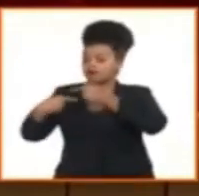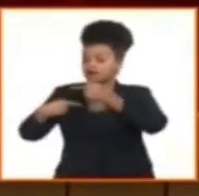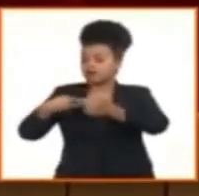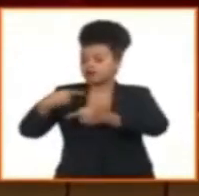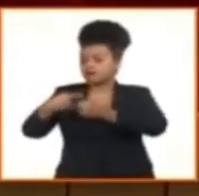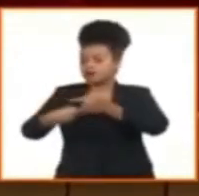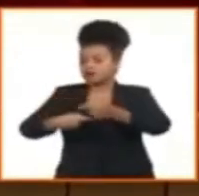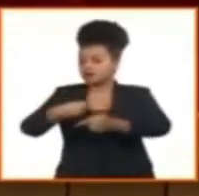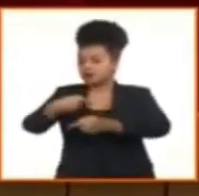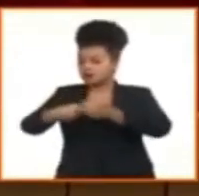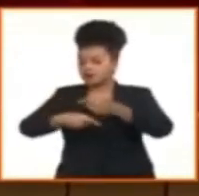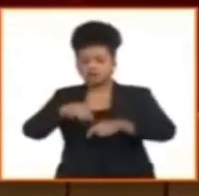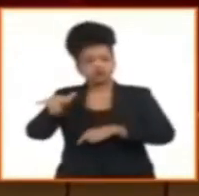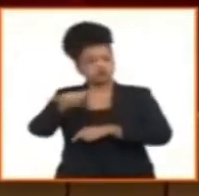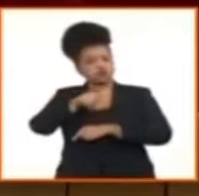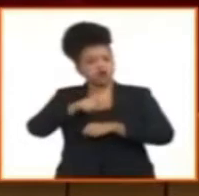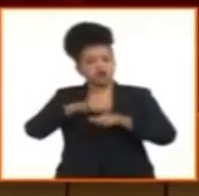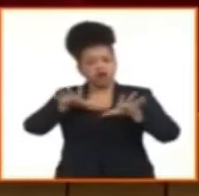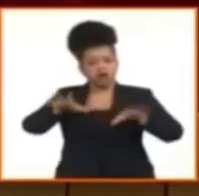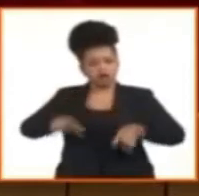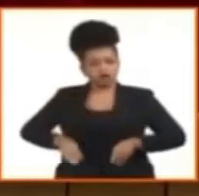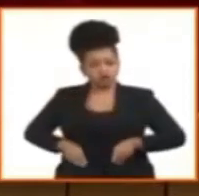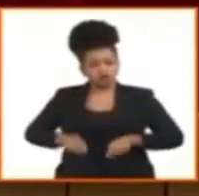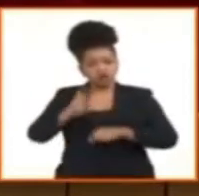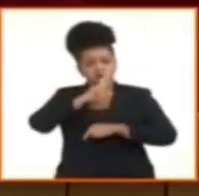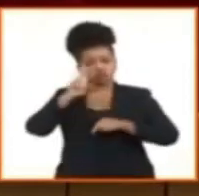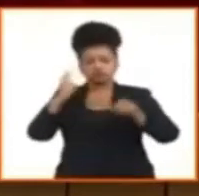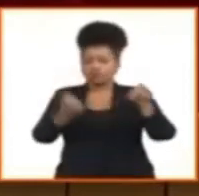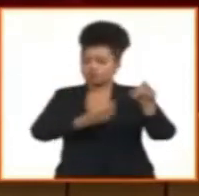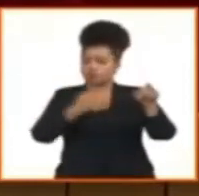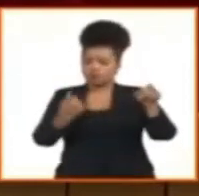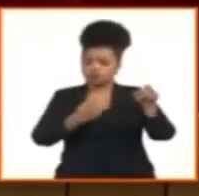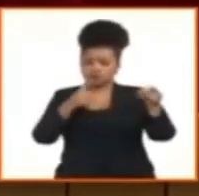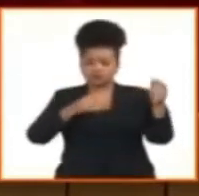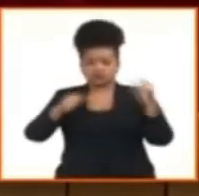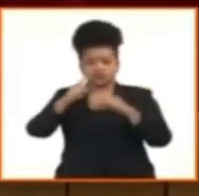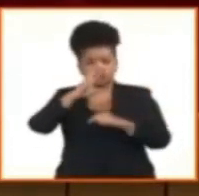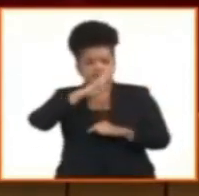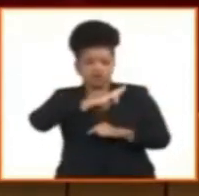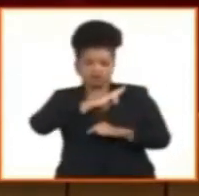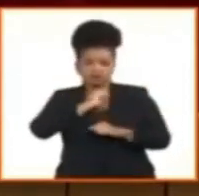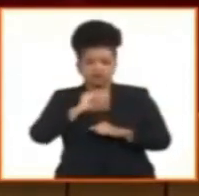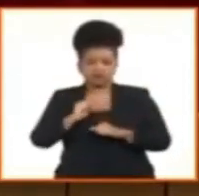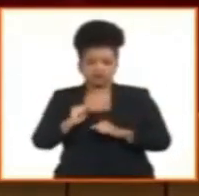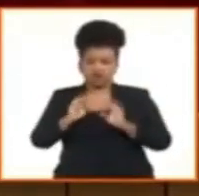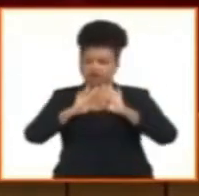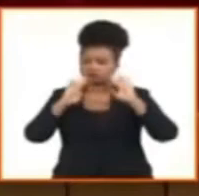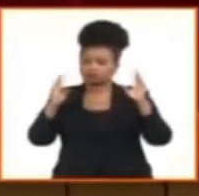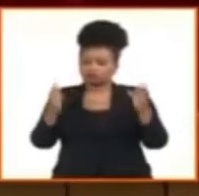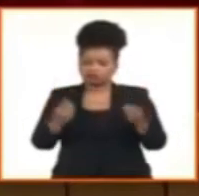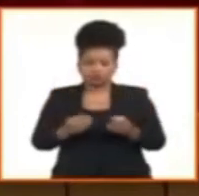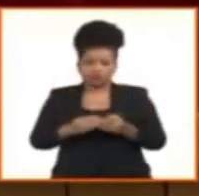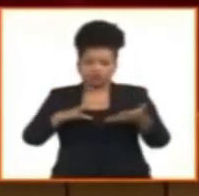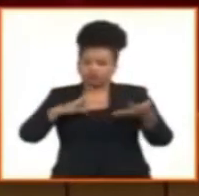revolución, van asumiendo por un proceso natural las principales responsabilidades en todos los ámbitos de nuestra